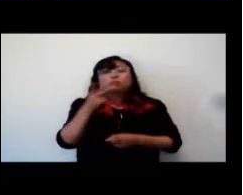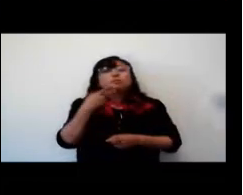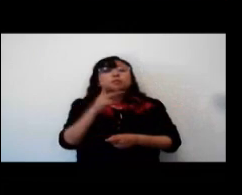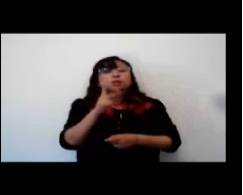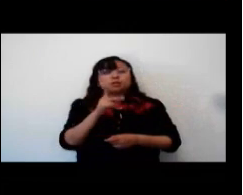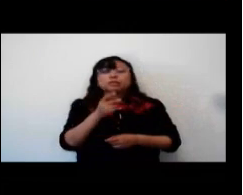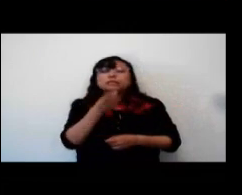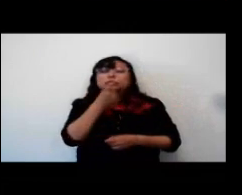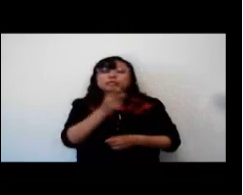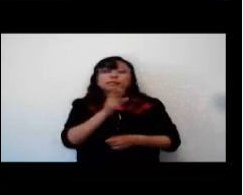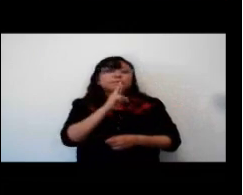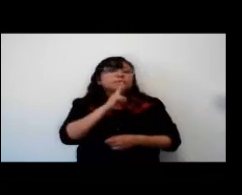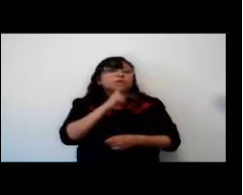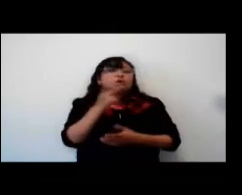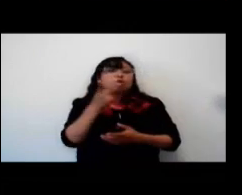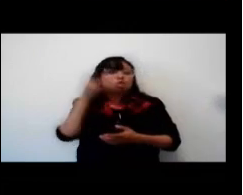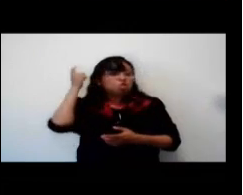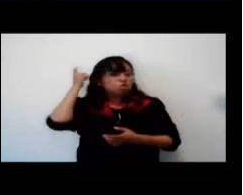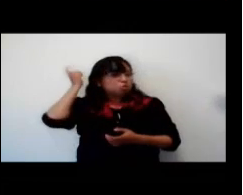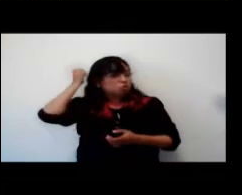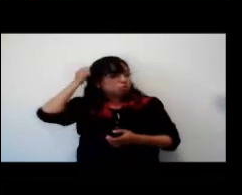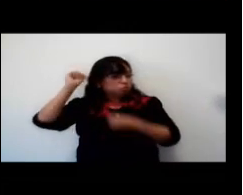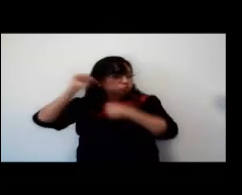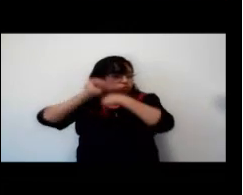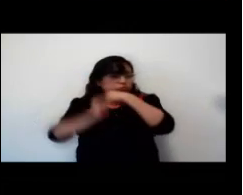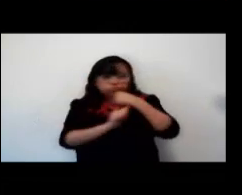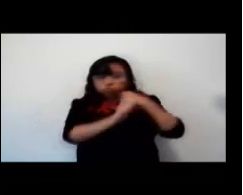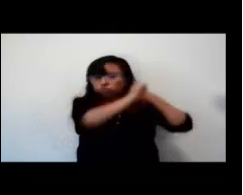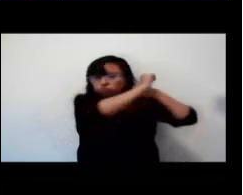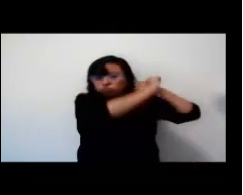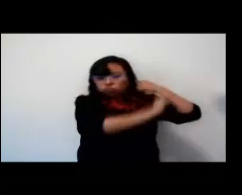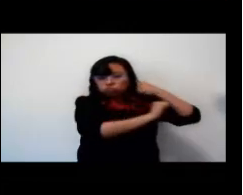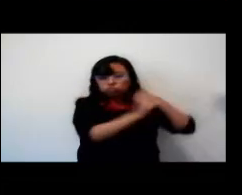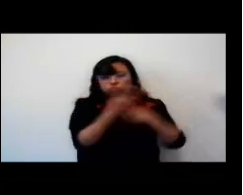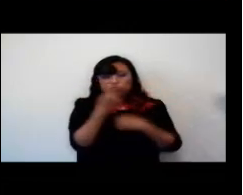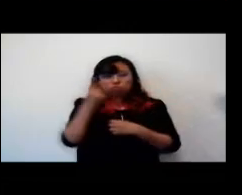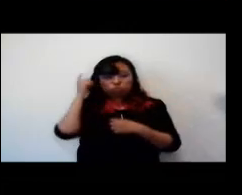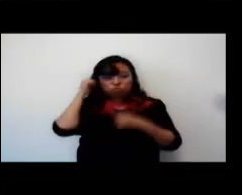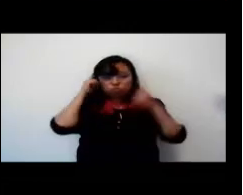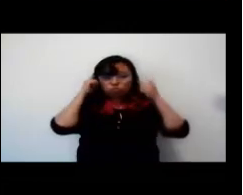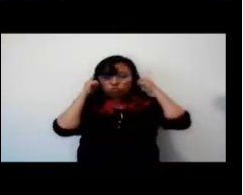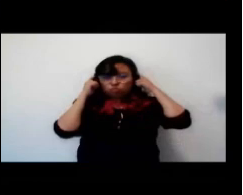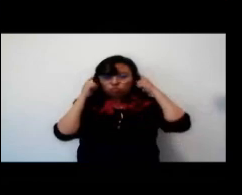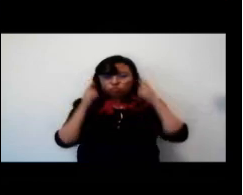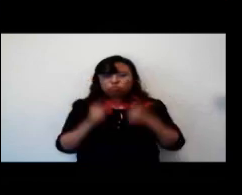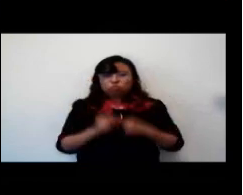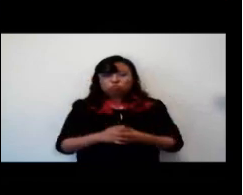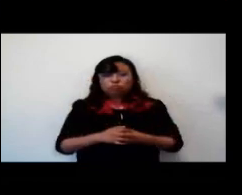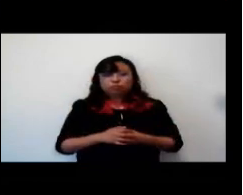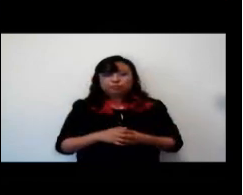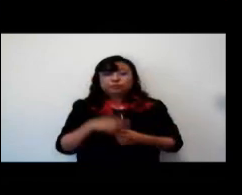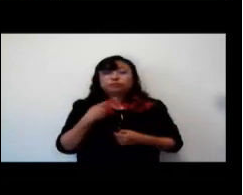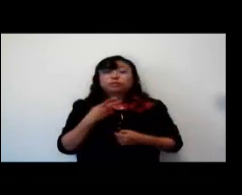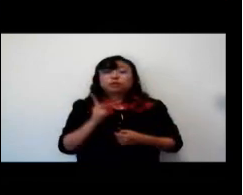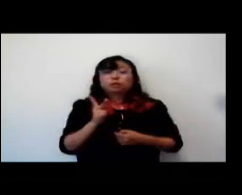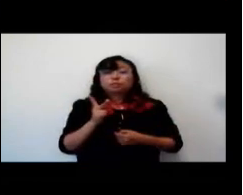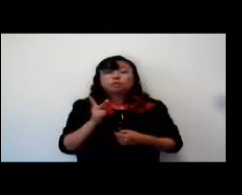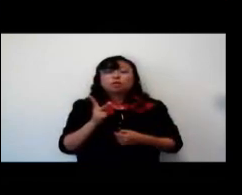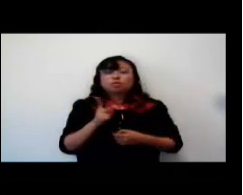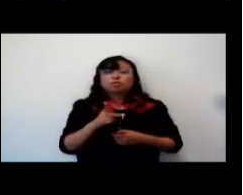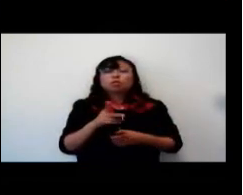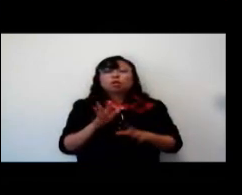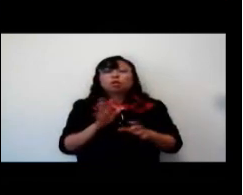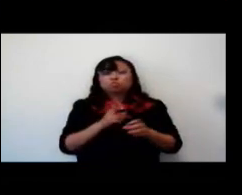una cirugía simultánea, son los dos oídos al mismo tiempo. ¿Cuál es el rendimiento de los implantes cocleares?